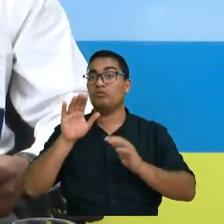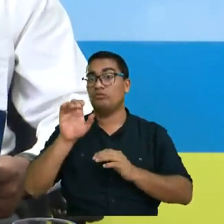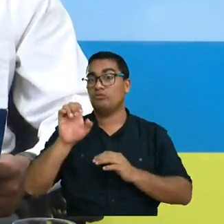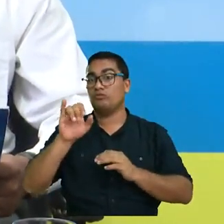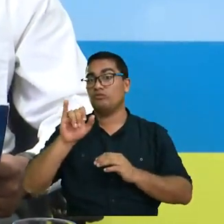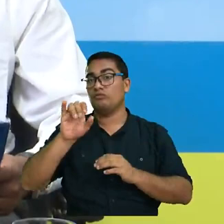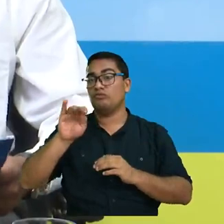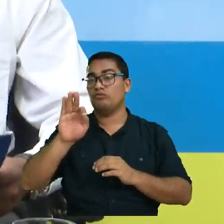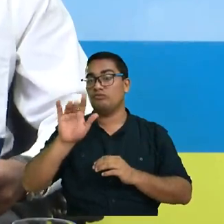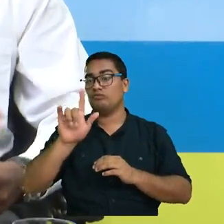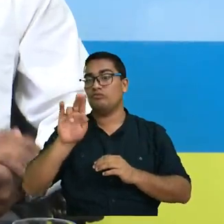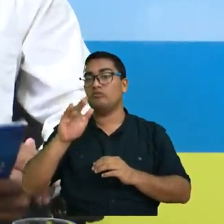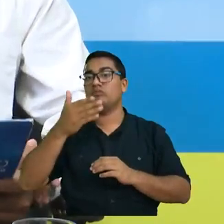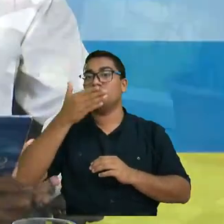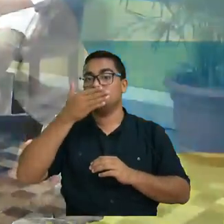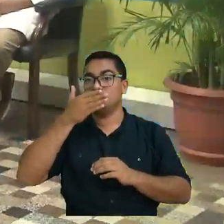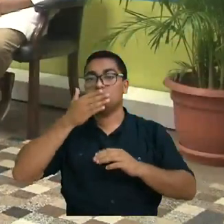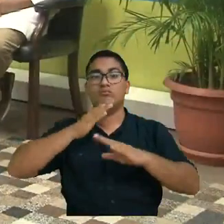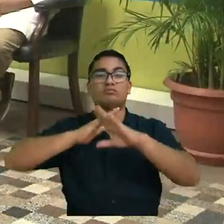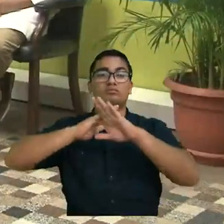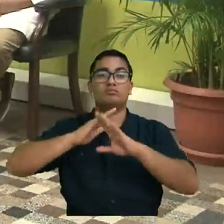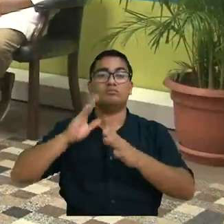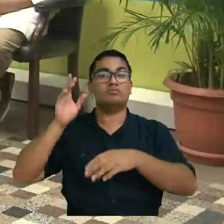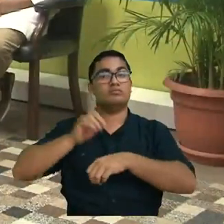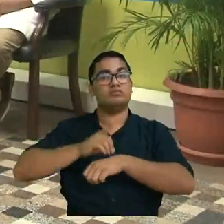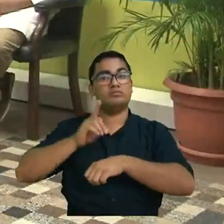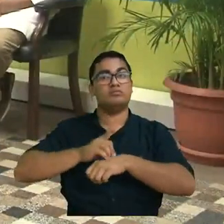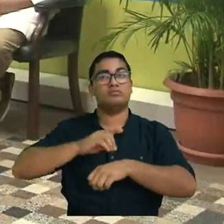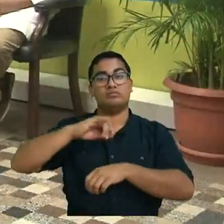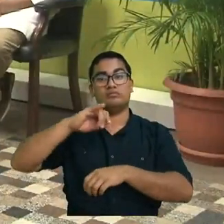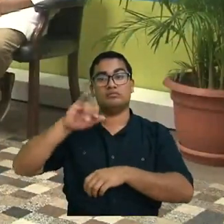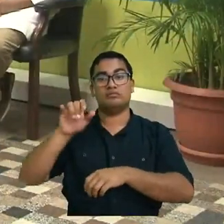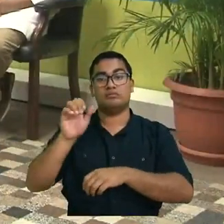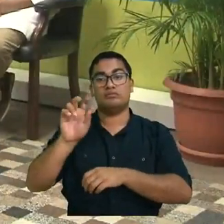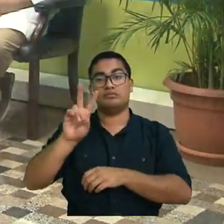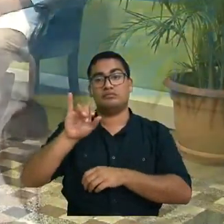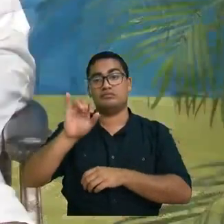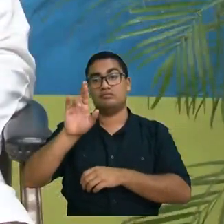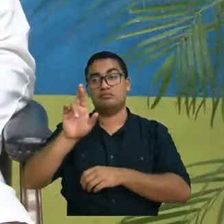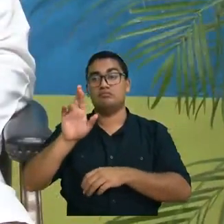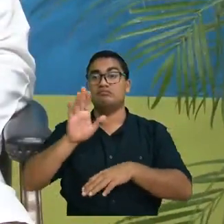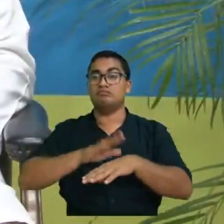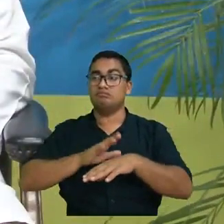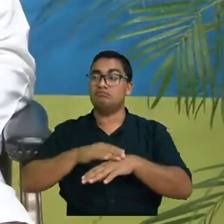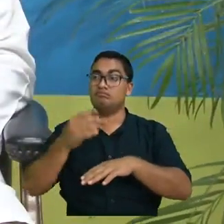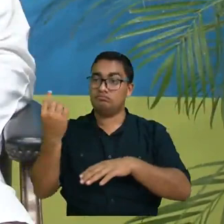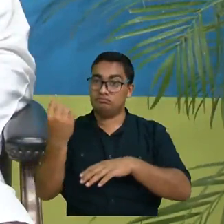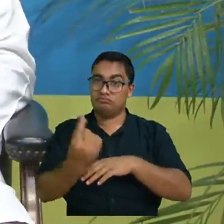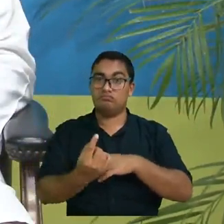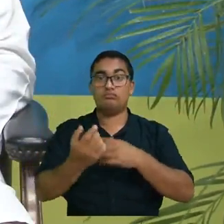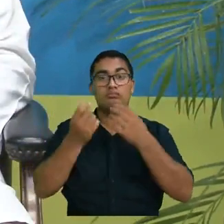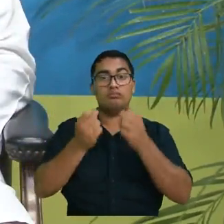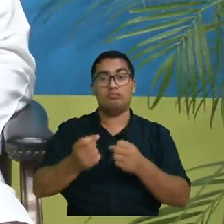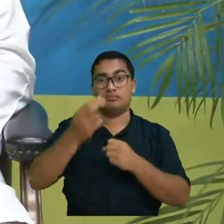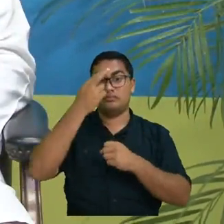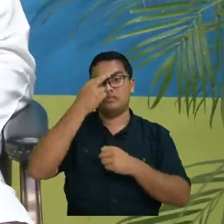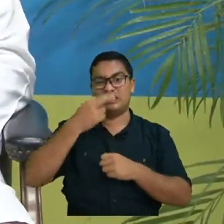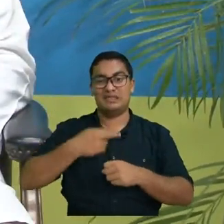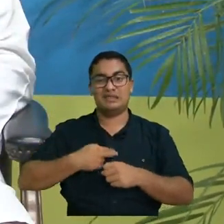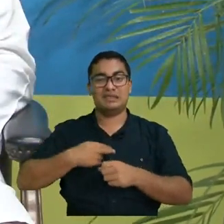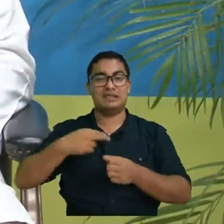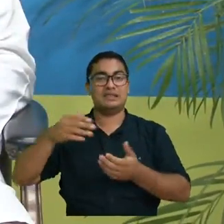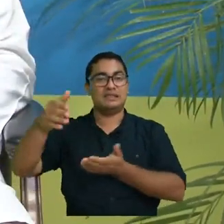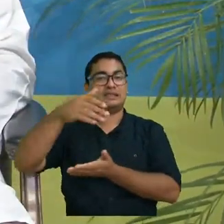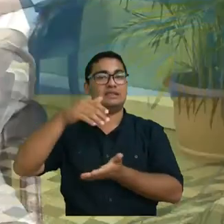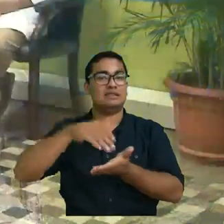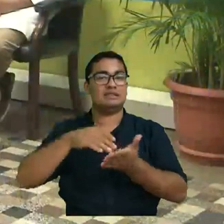como invitado al doctor Javier Alfaro, quien es responsable del área de epidemiología del Centro de Salud Roger